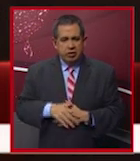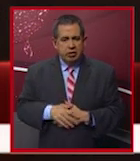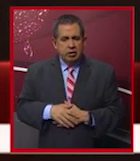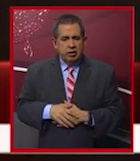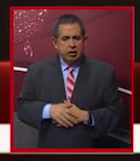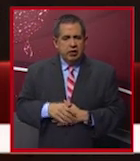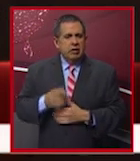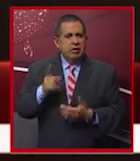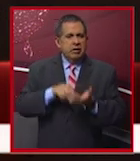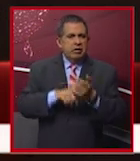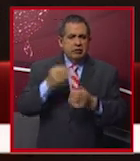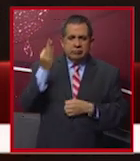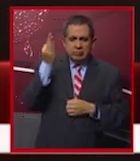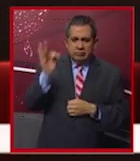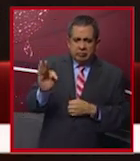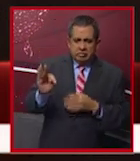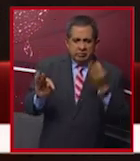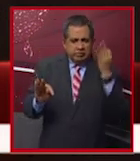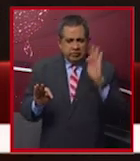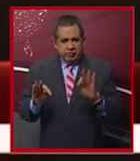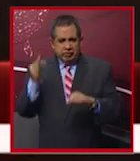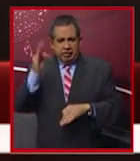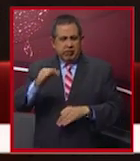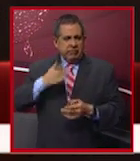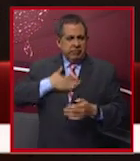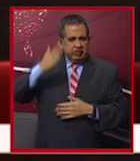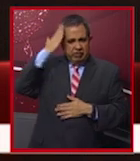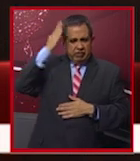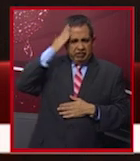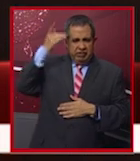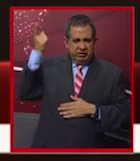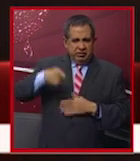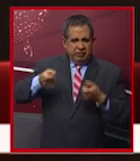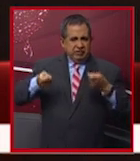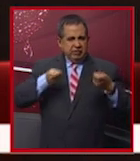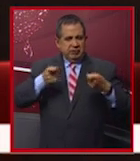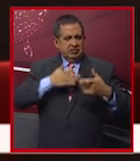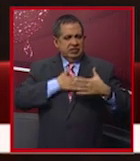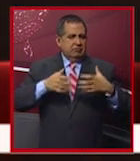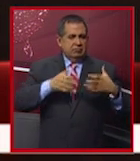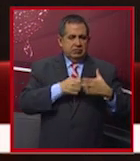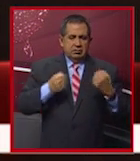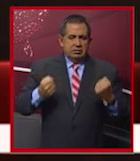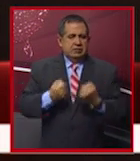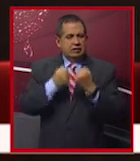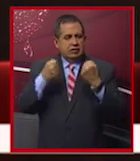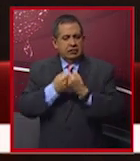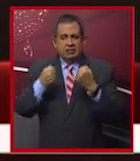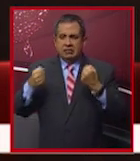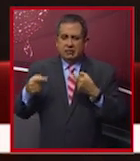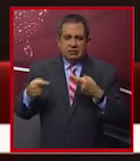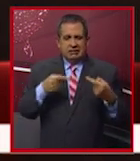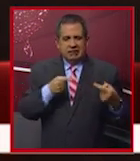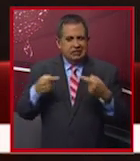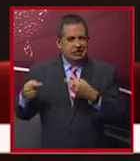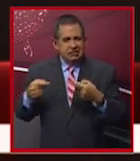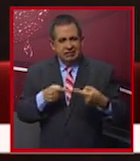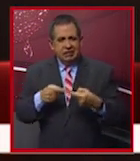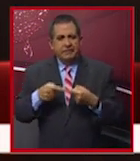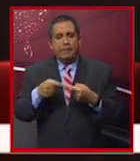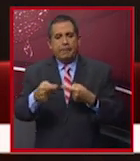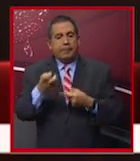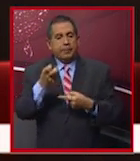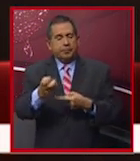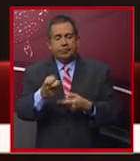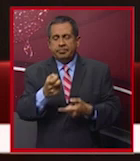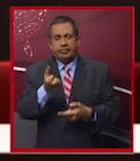Las traiciones y el caudillismo que encarnó una lucha del poder por el poder fueron el